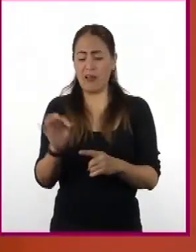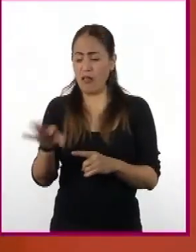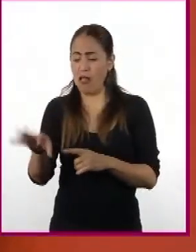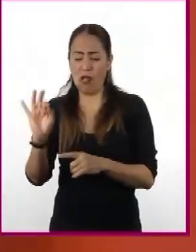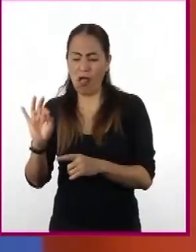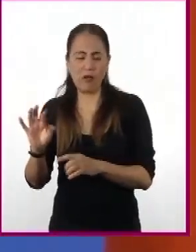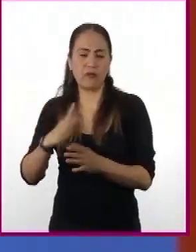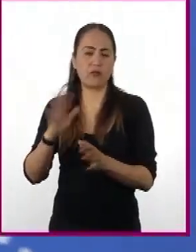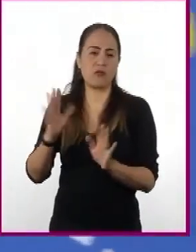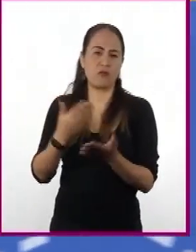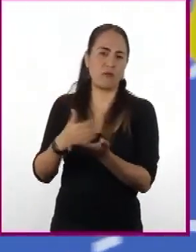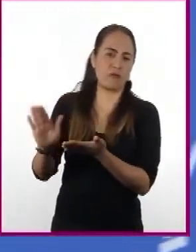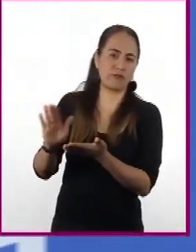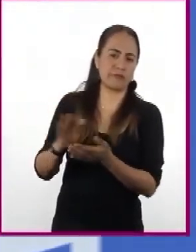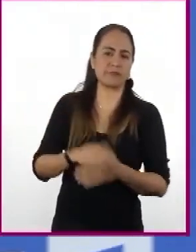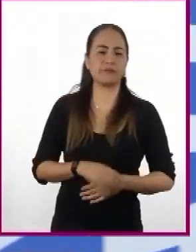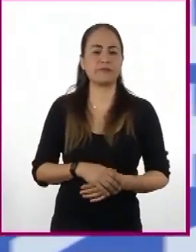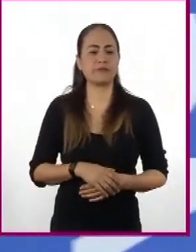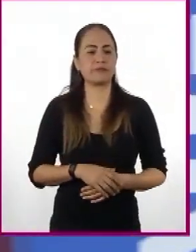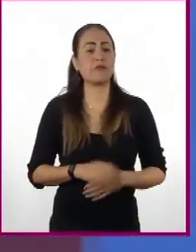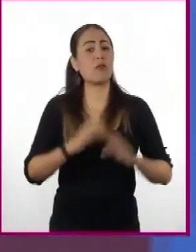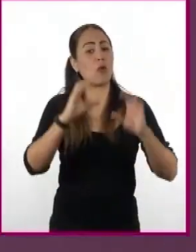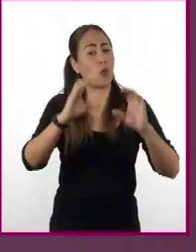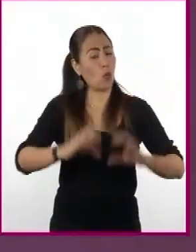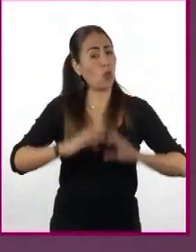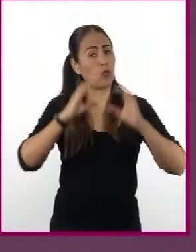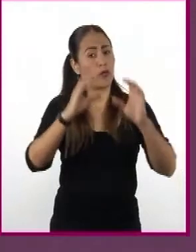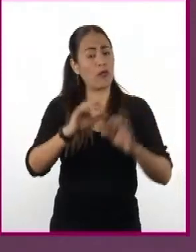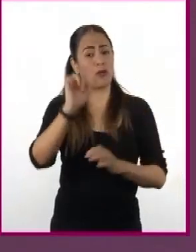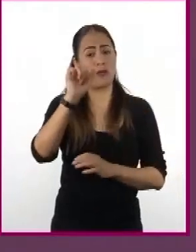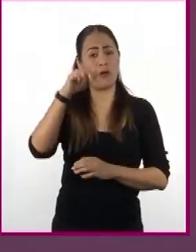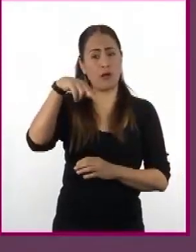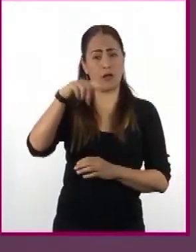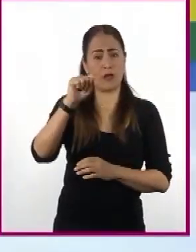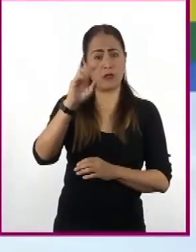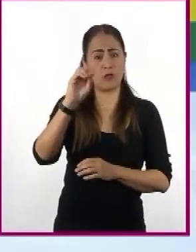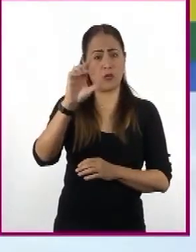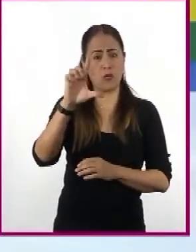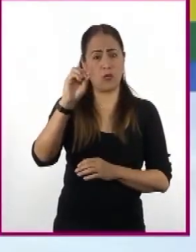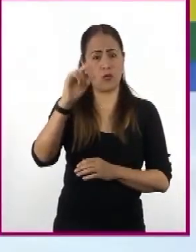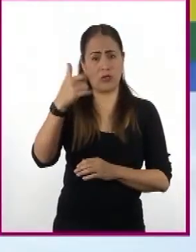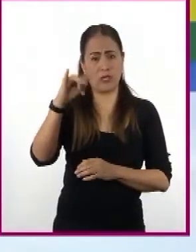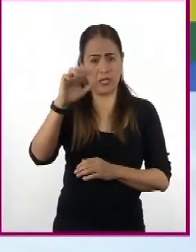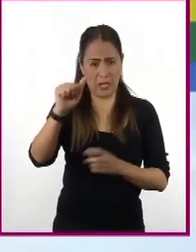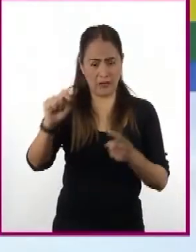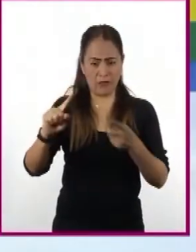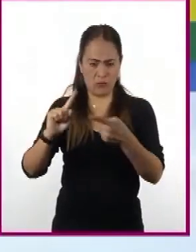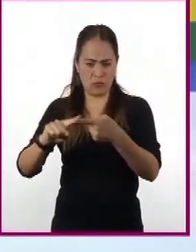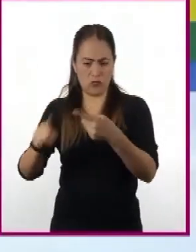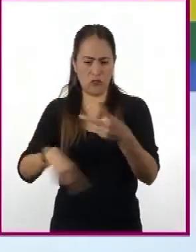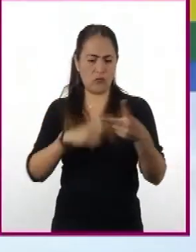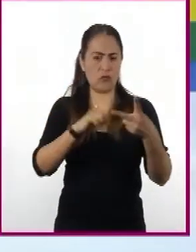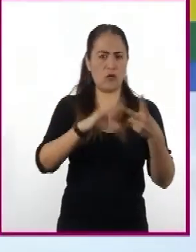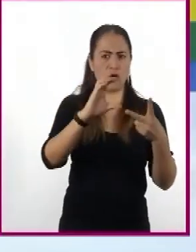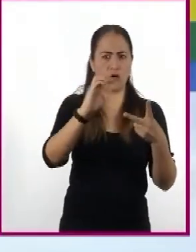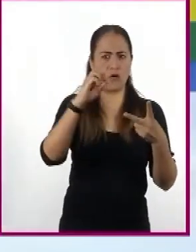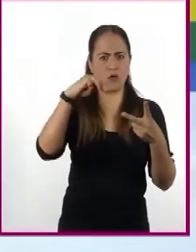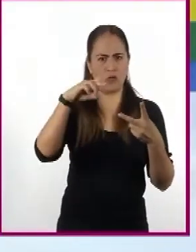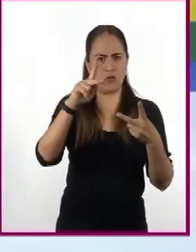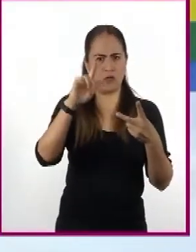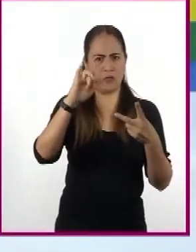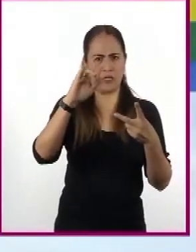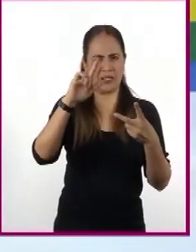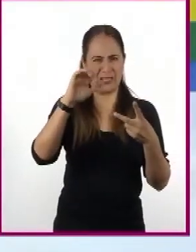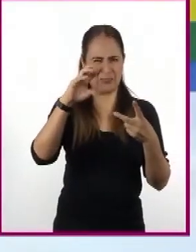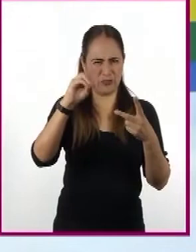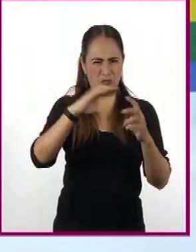Ahora bien, se debe tener cuidado de no confundir antologías y compilaciones. Toda antología supone una compilación, pero no